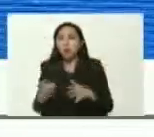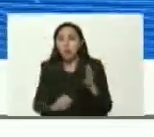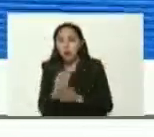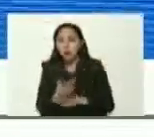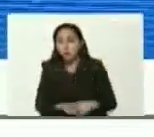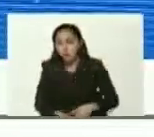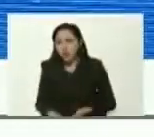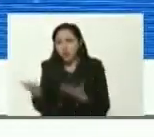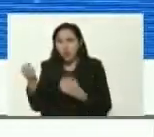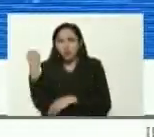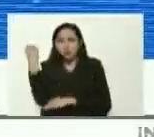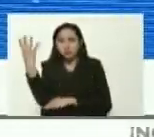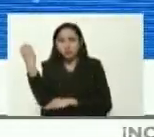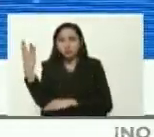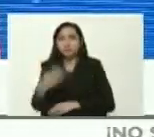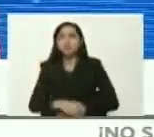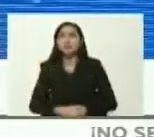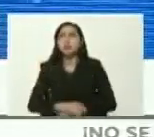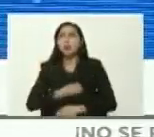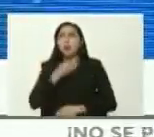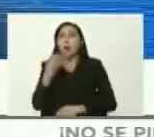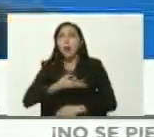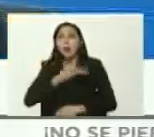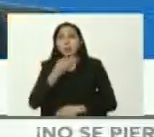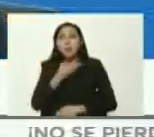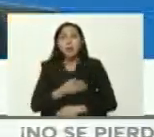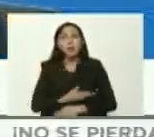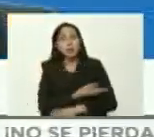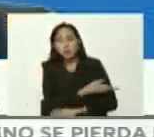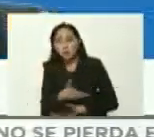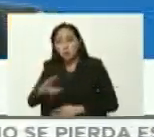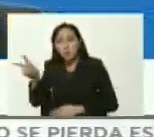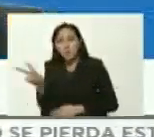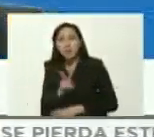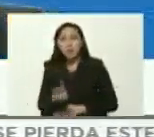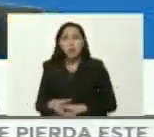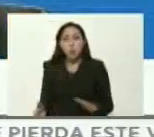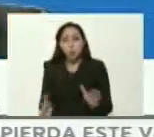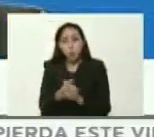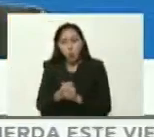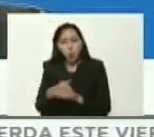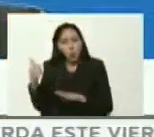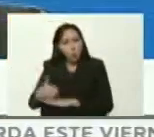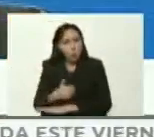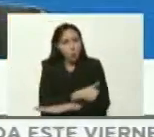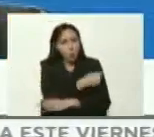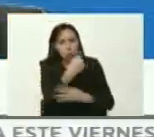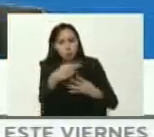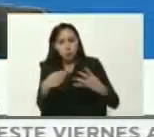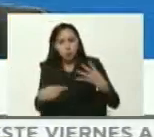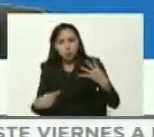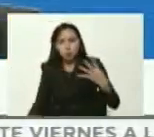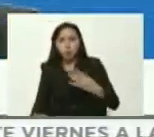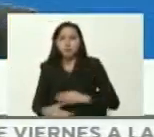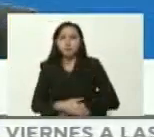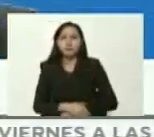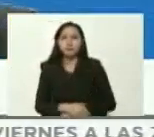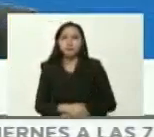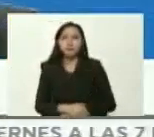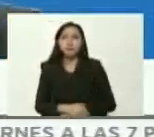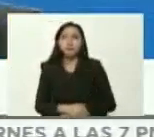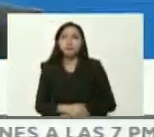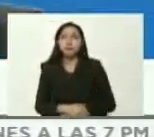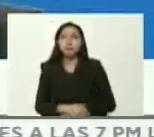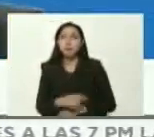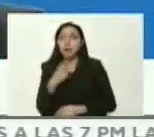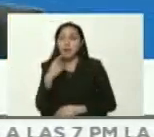favor. Sí, buenas tardes, presidente, para usted y para toda Venezuela, los compañeros vicepresidentes, ministros y jefes de misiones presentes. Como usted